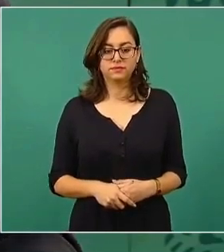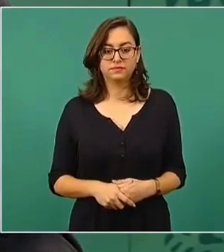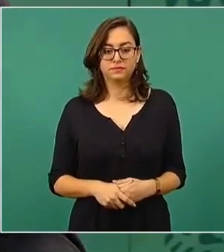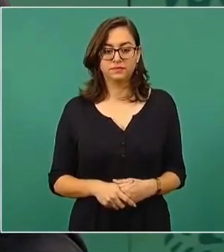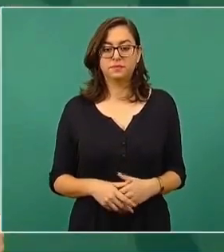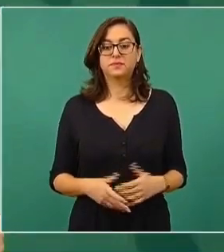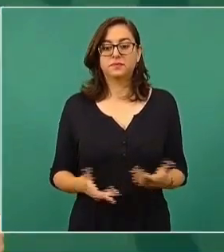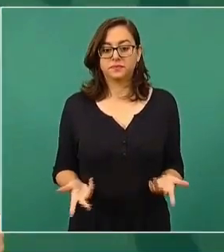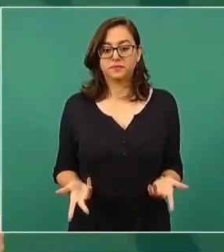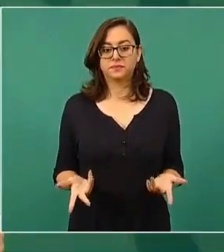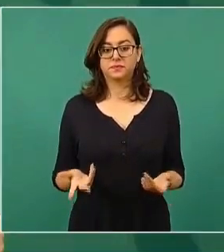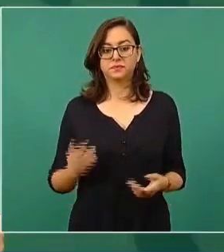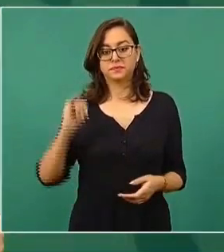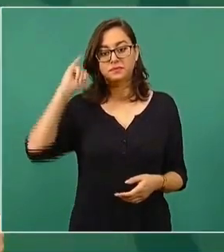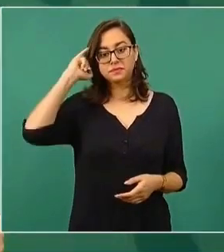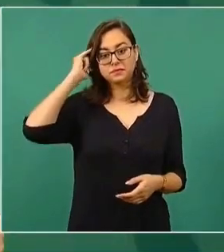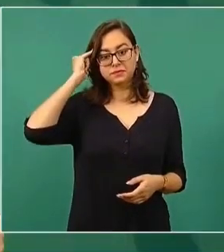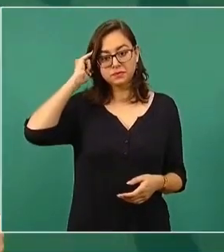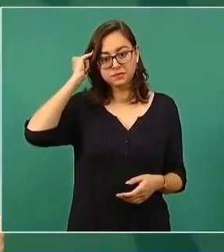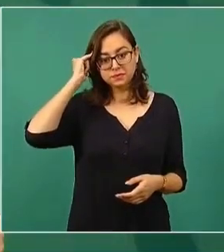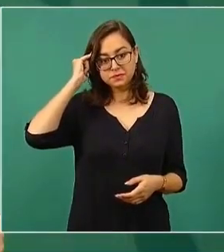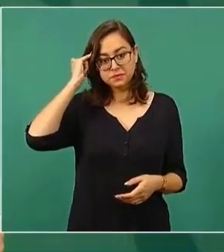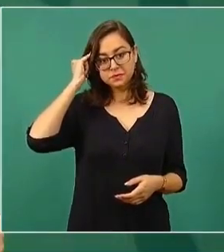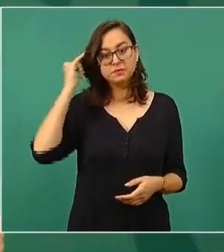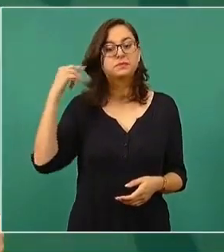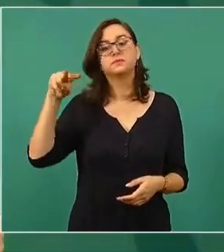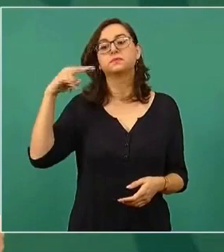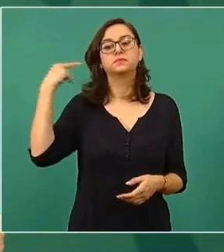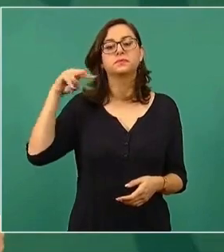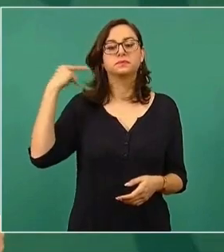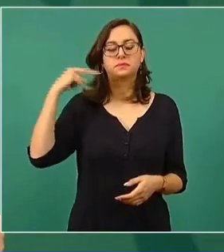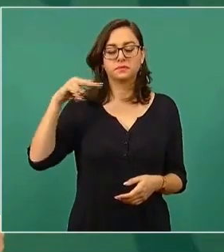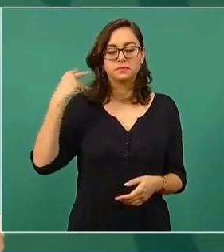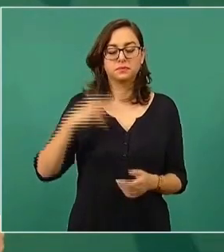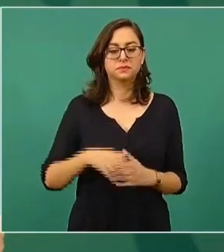Indígena del norte de Veracruz, una comunidad.